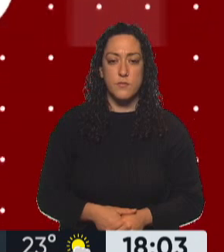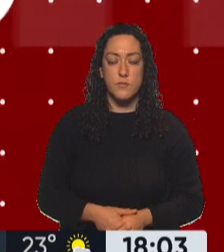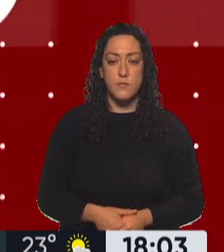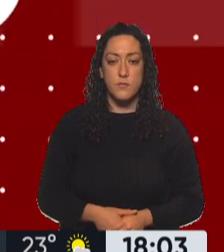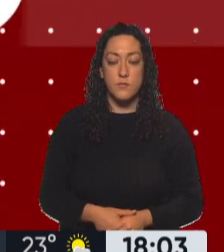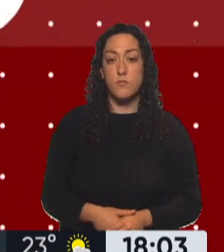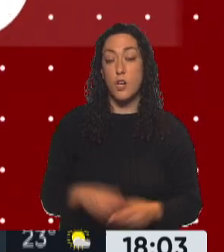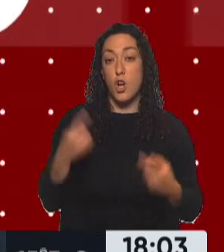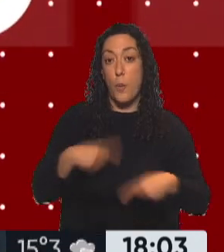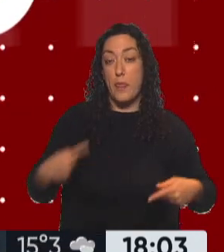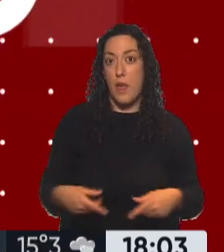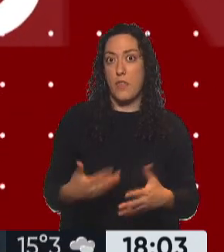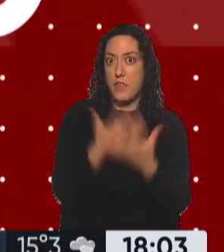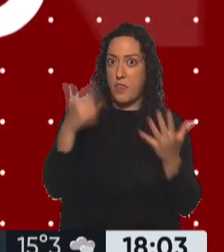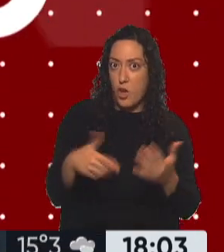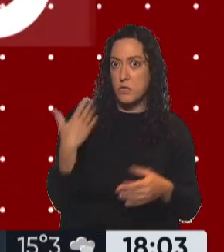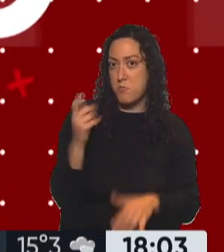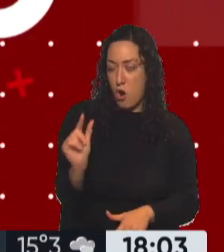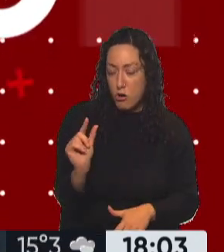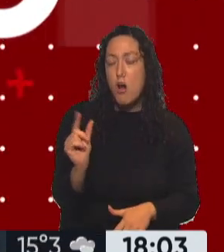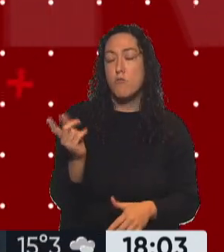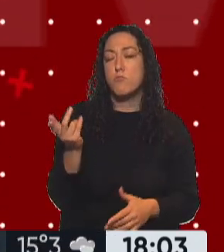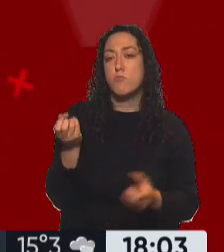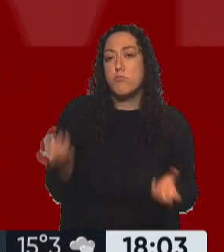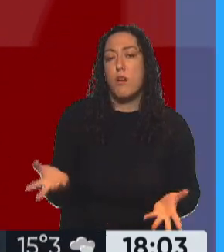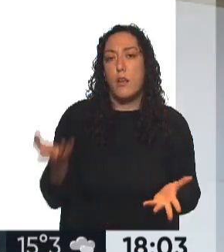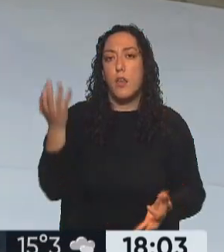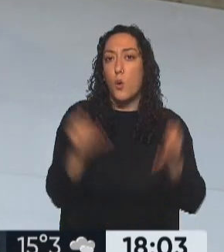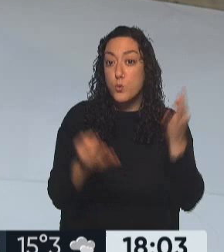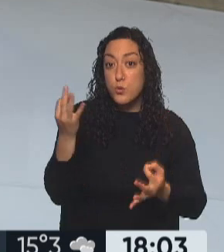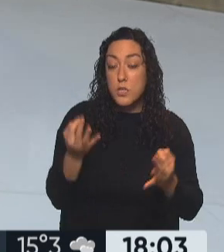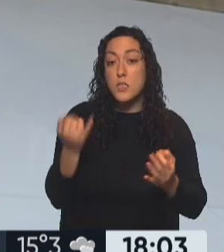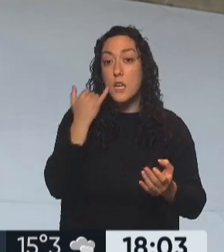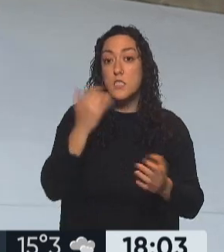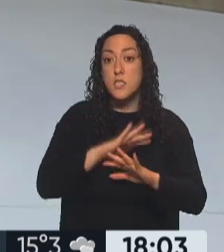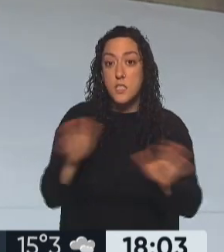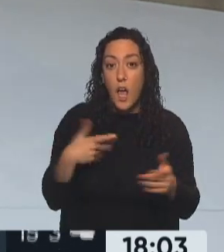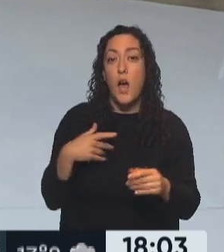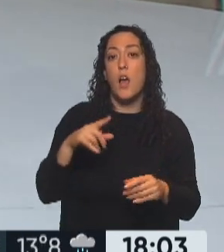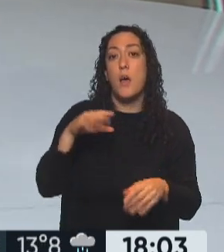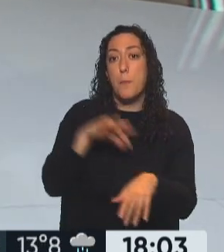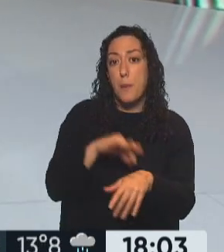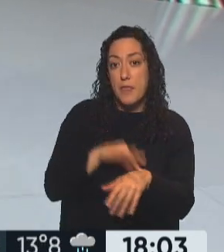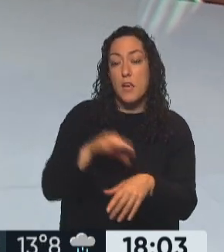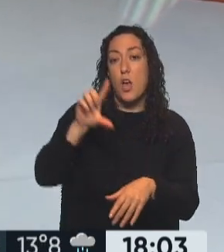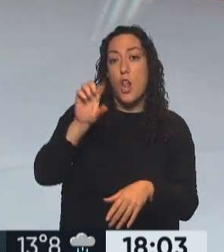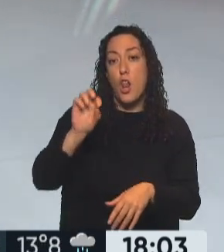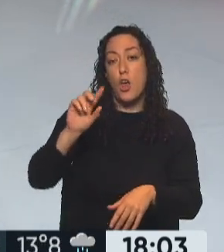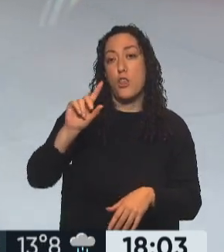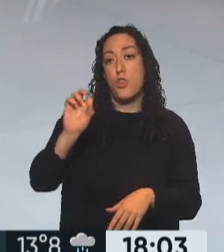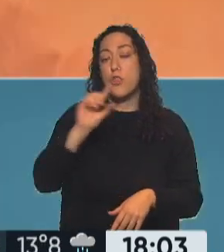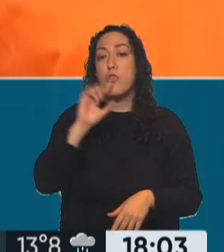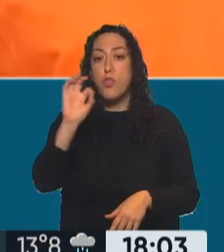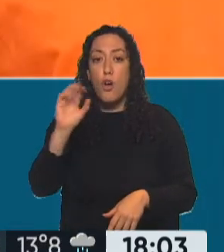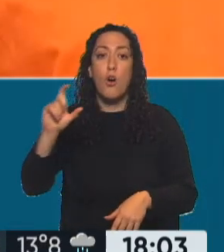Vamos a hablar una de las noticias del día y de último momento, porque la justicia había ordenado hoy la detención del médico Aníbal Lotocchi tras la